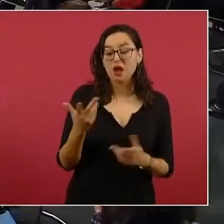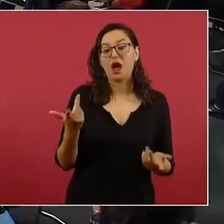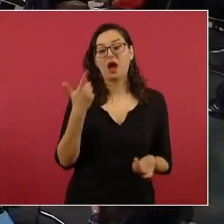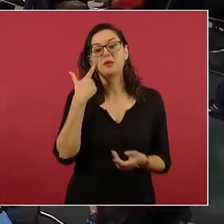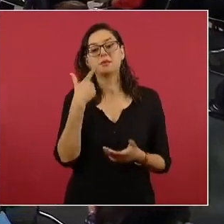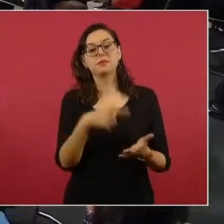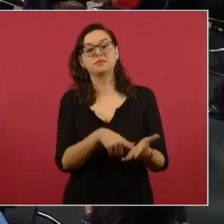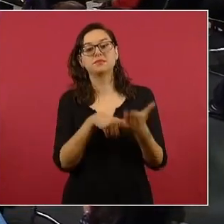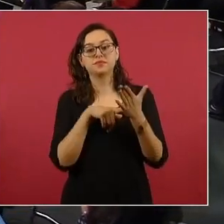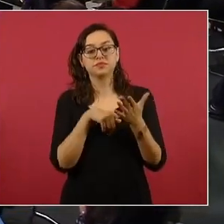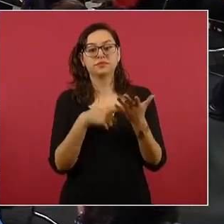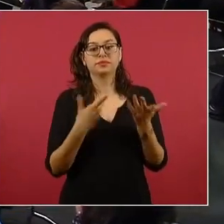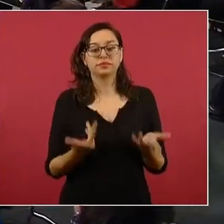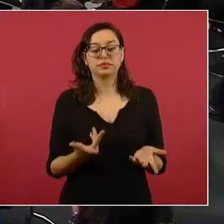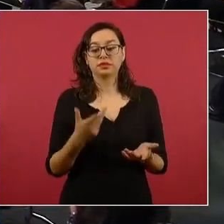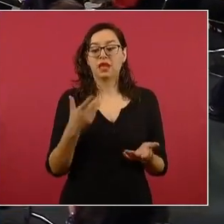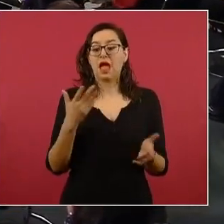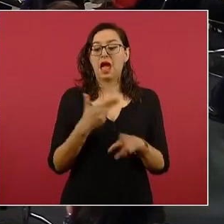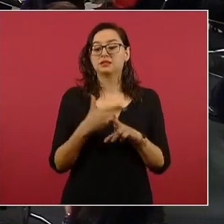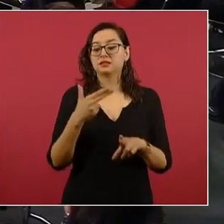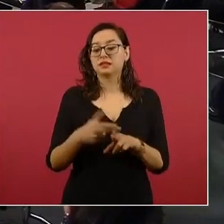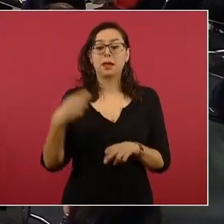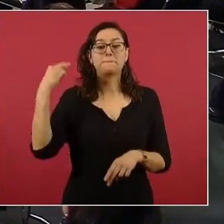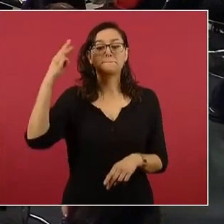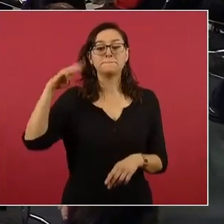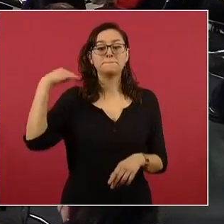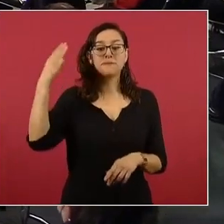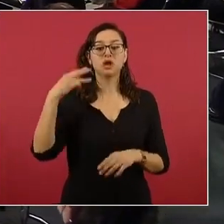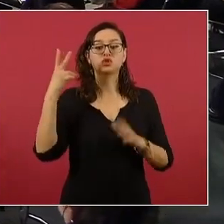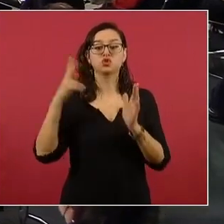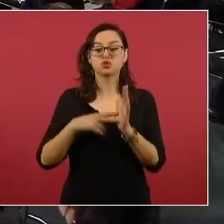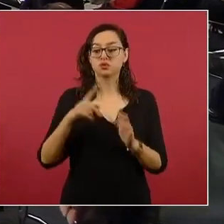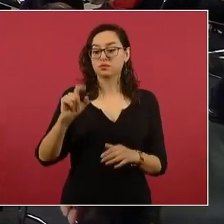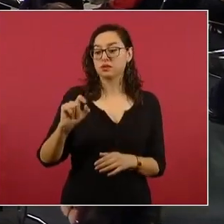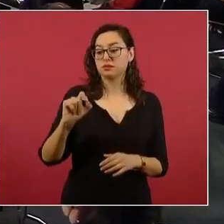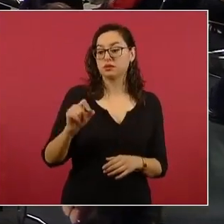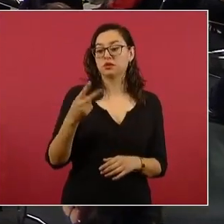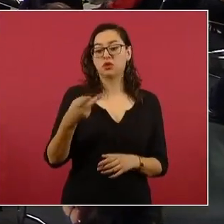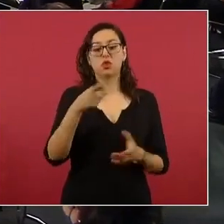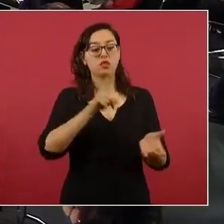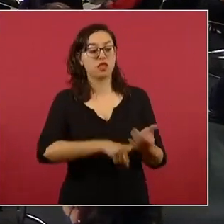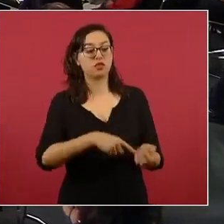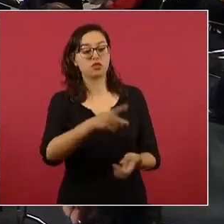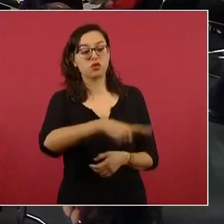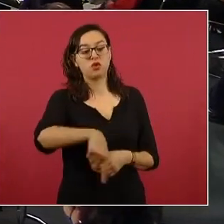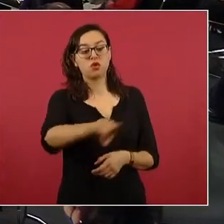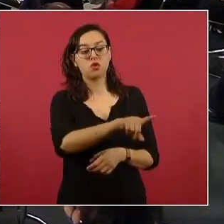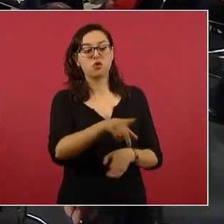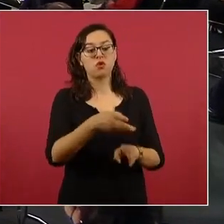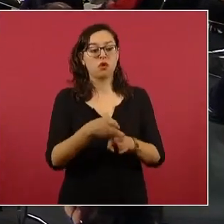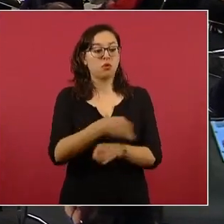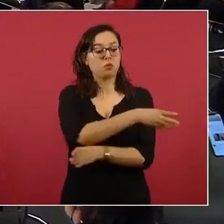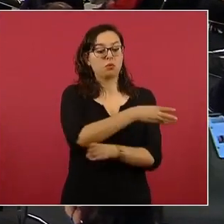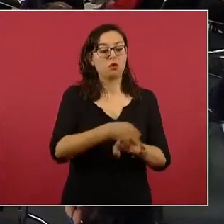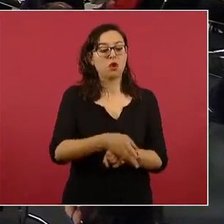que fue hasta marzo de 2022 cuando se certificó al personal de estos refugios, es decir, se sigue comprobando lo